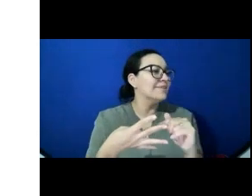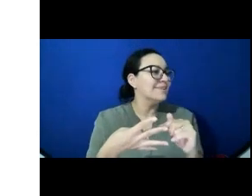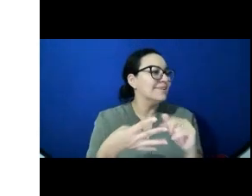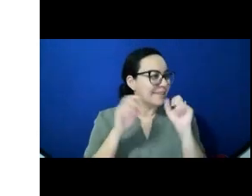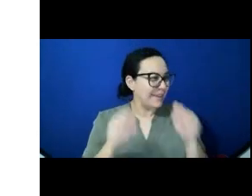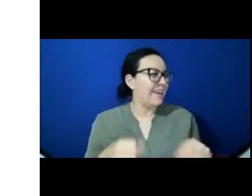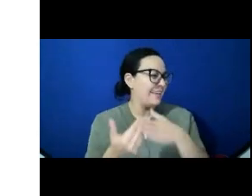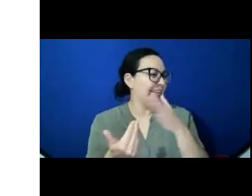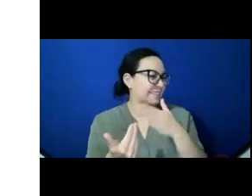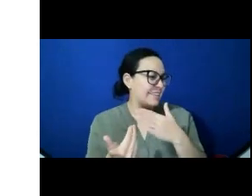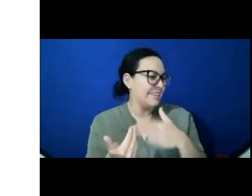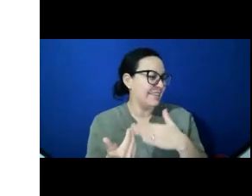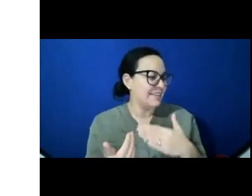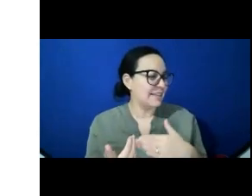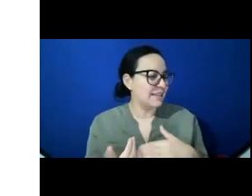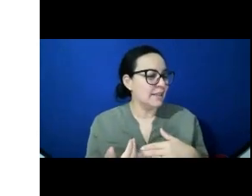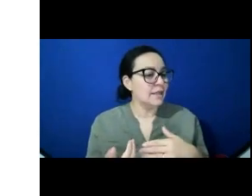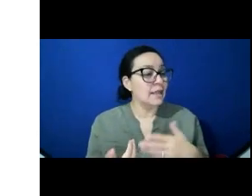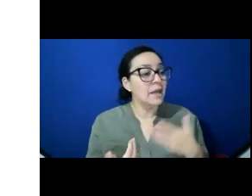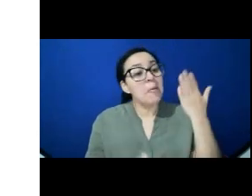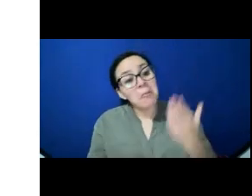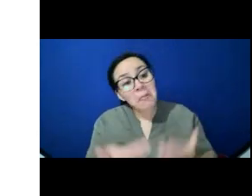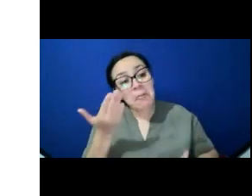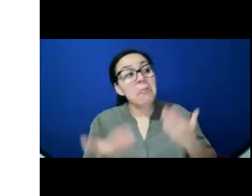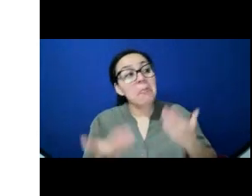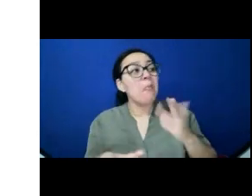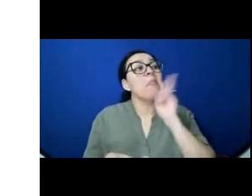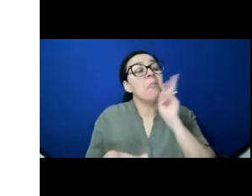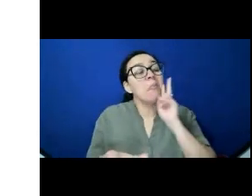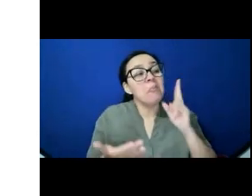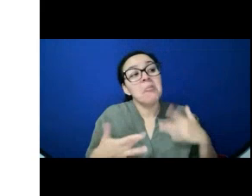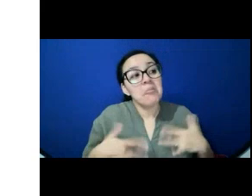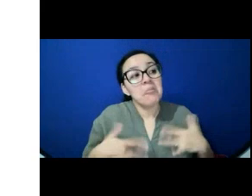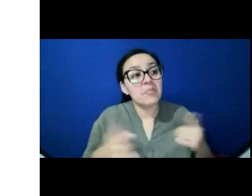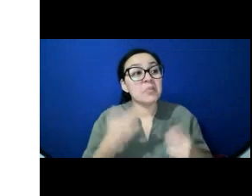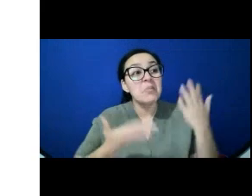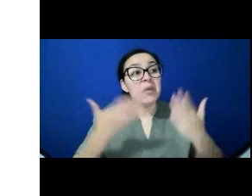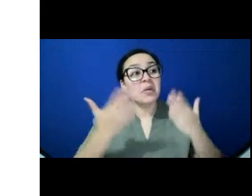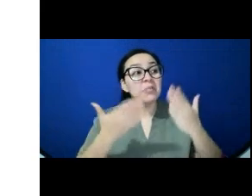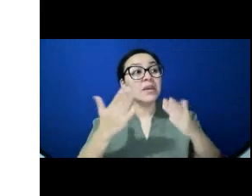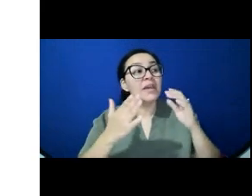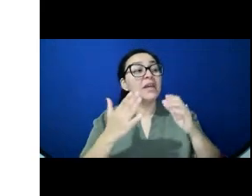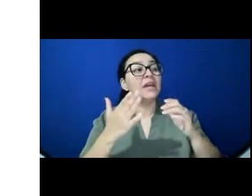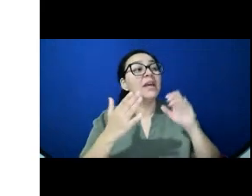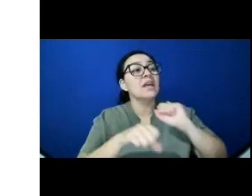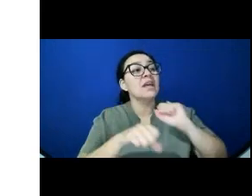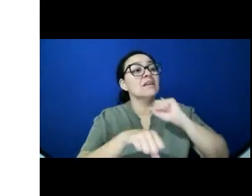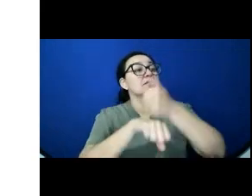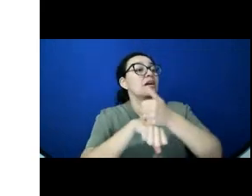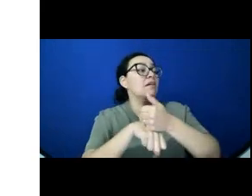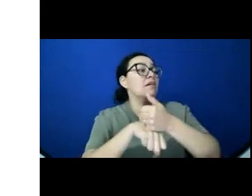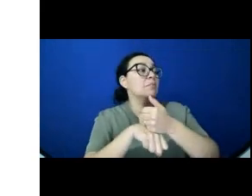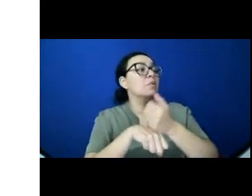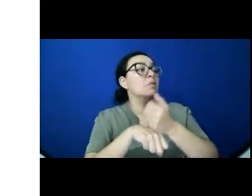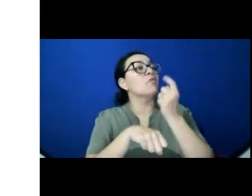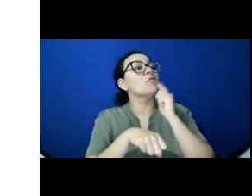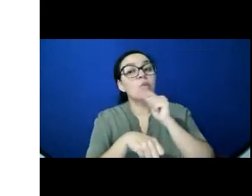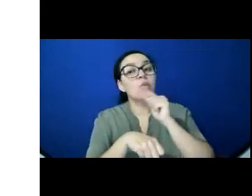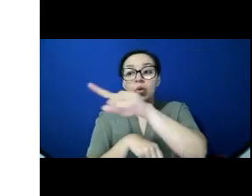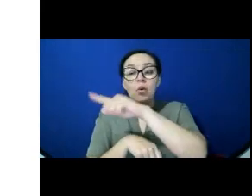contestación y continuar hacia adelante. Potencialmente podemos ver cómo nos va, pero creo que esto